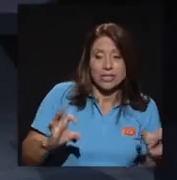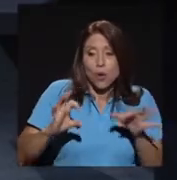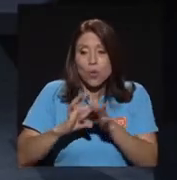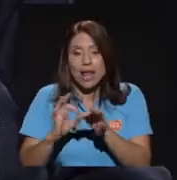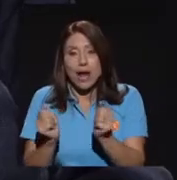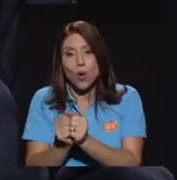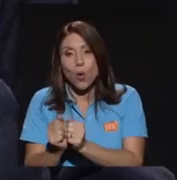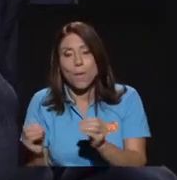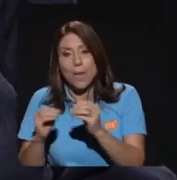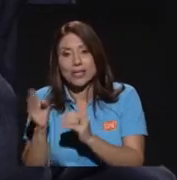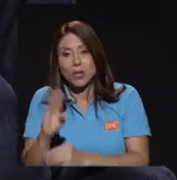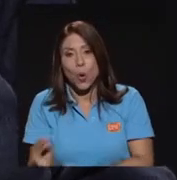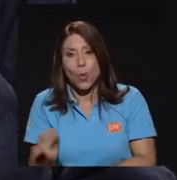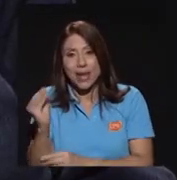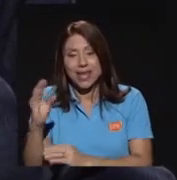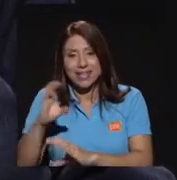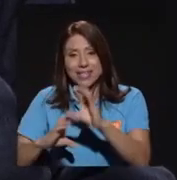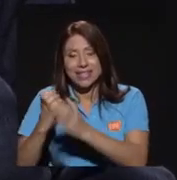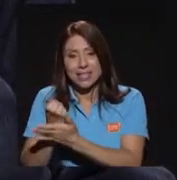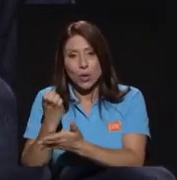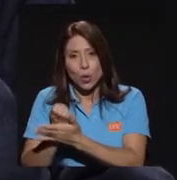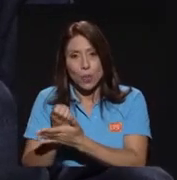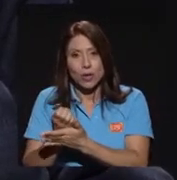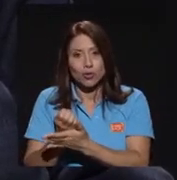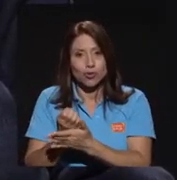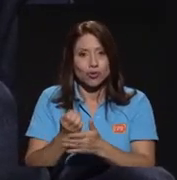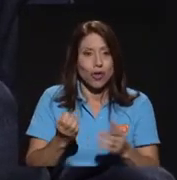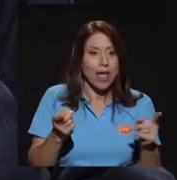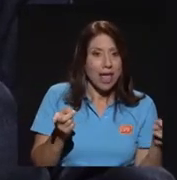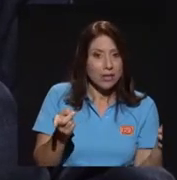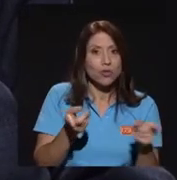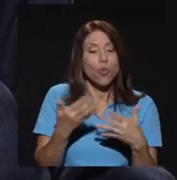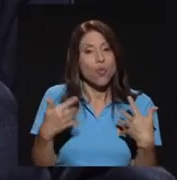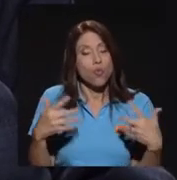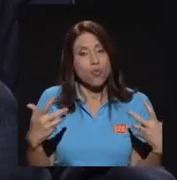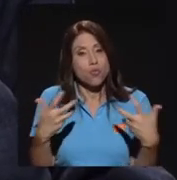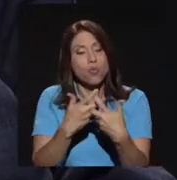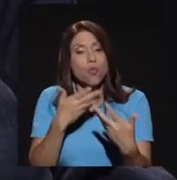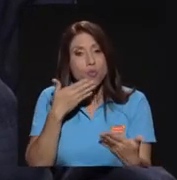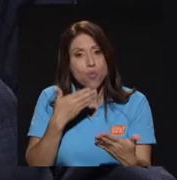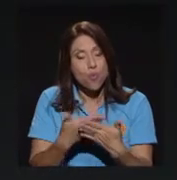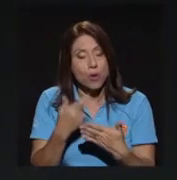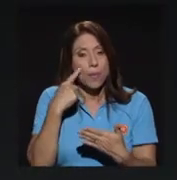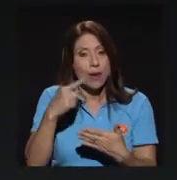ciencias económica pero que era un gran augurio para el nuevo vicio bueno